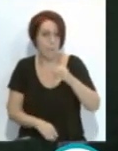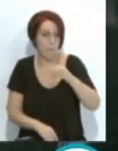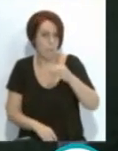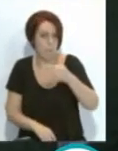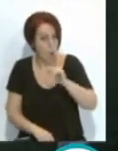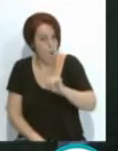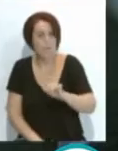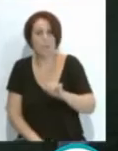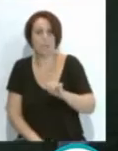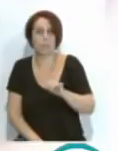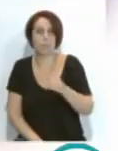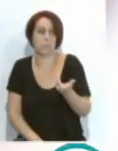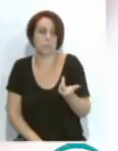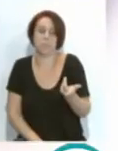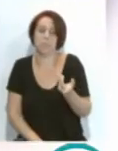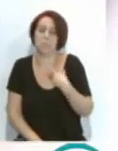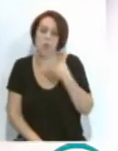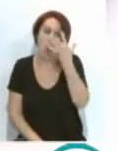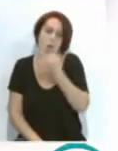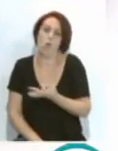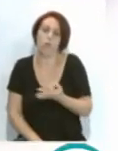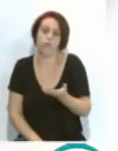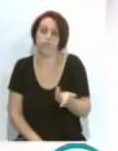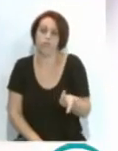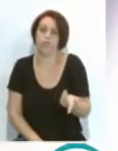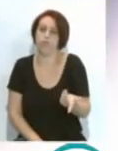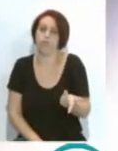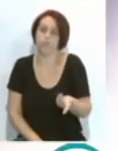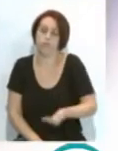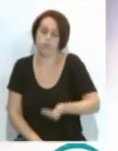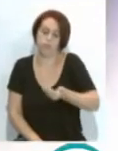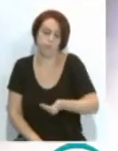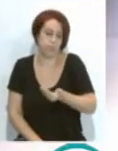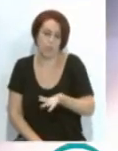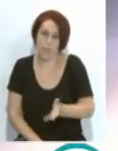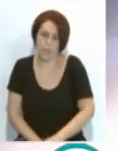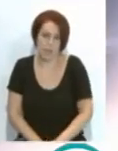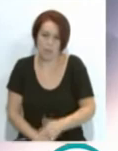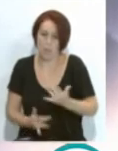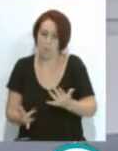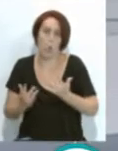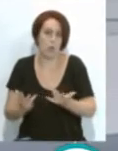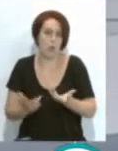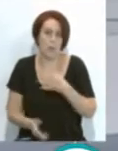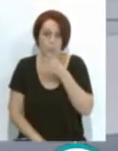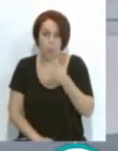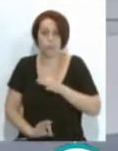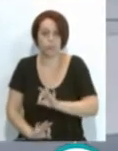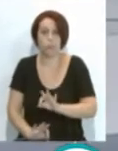Adekanye va a ser, creo que, bastante, bastante importante y pronta, ¿no? Porque